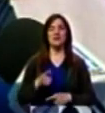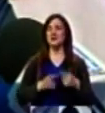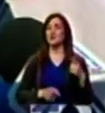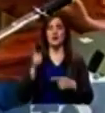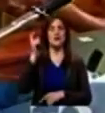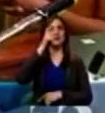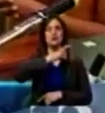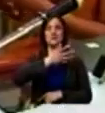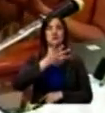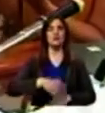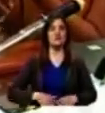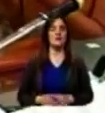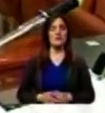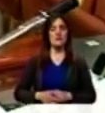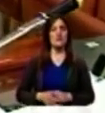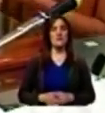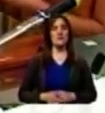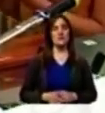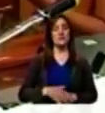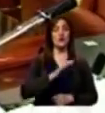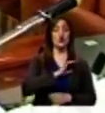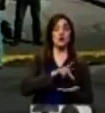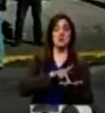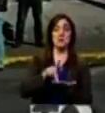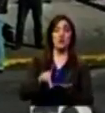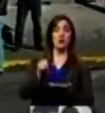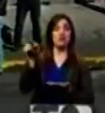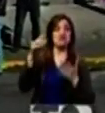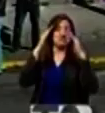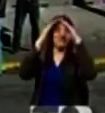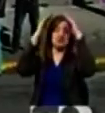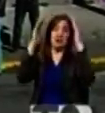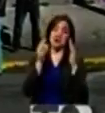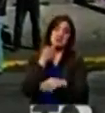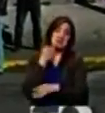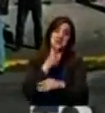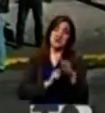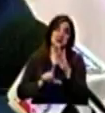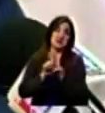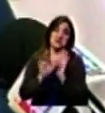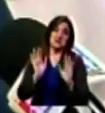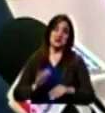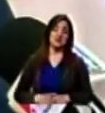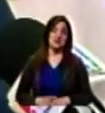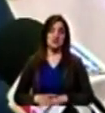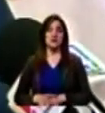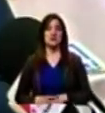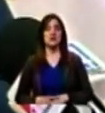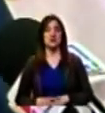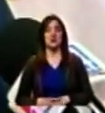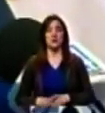acera que hay ahí, ¿no? Y agrega que los valores que el municipio pagará por los inmuebles es lo que indica la norma. Si ellos se